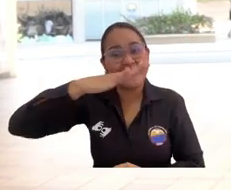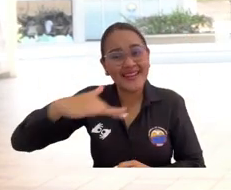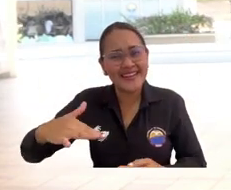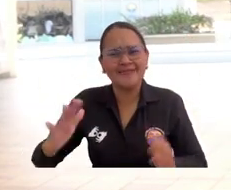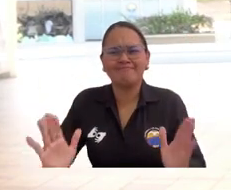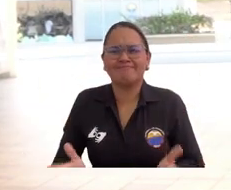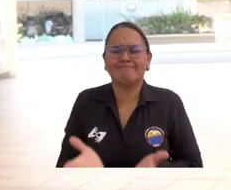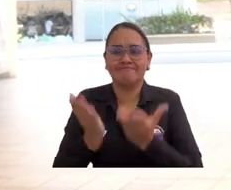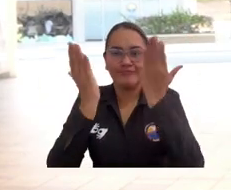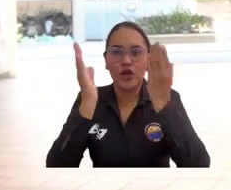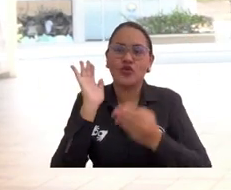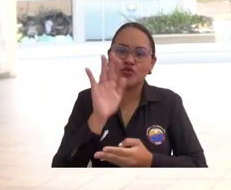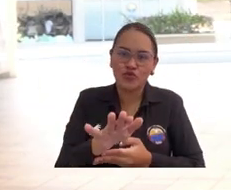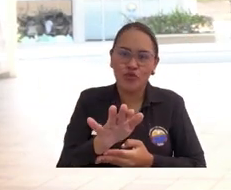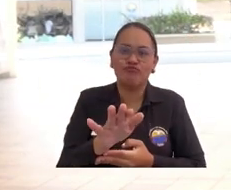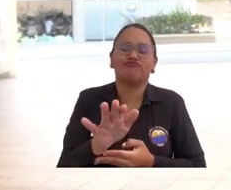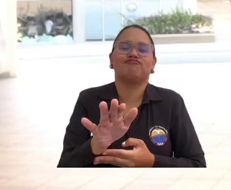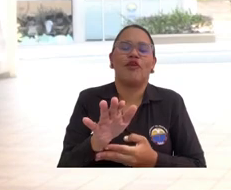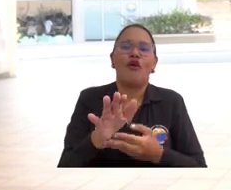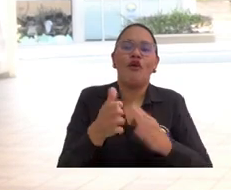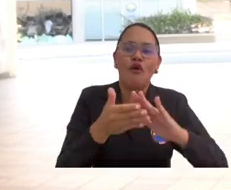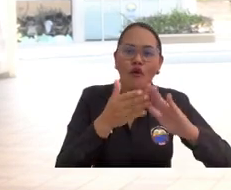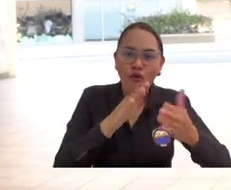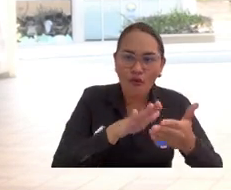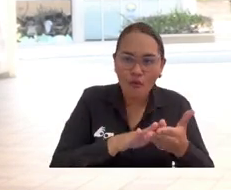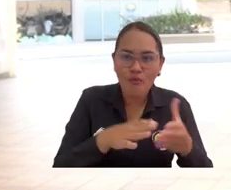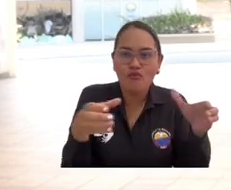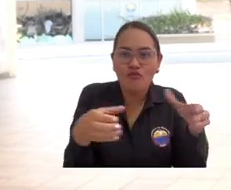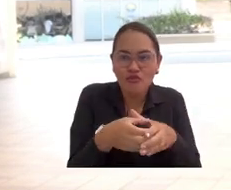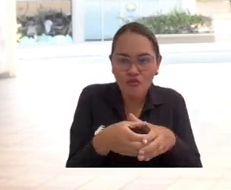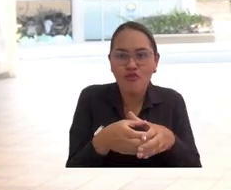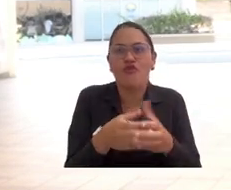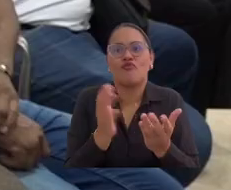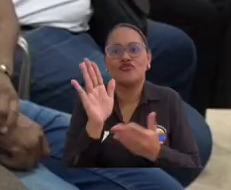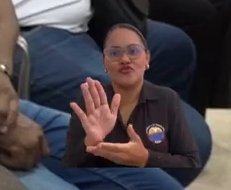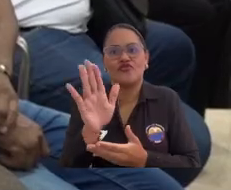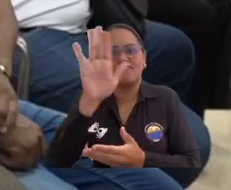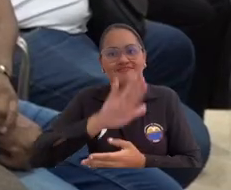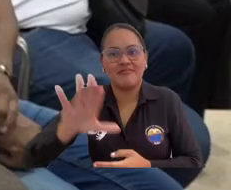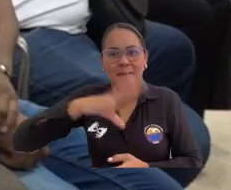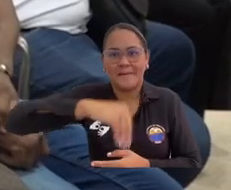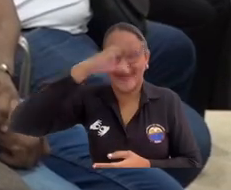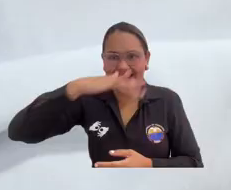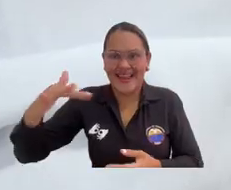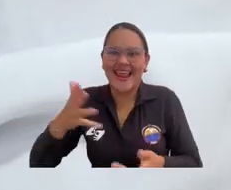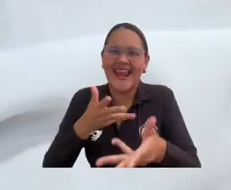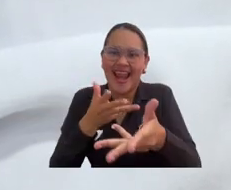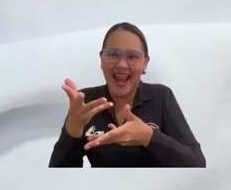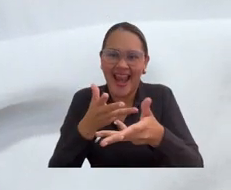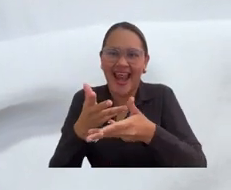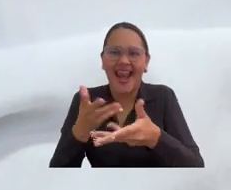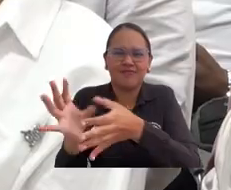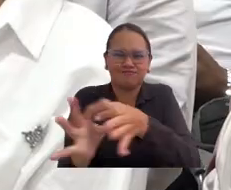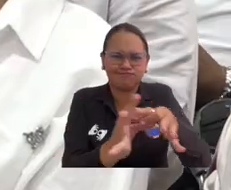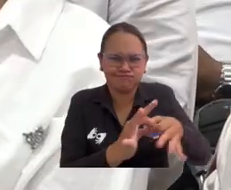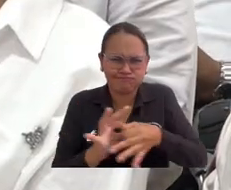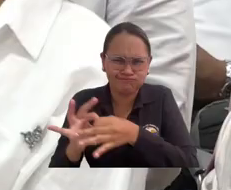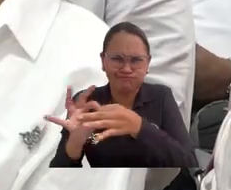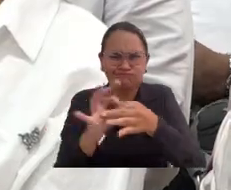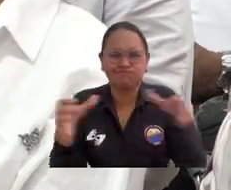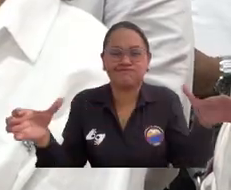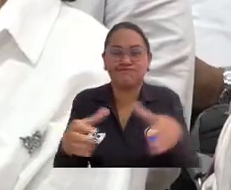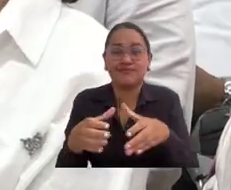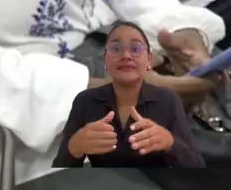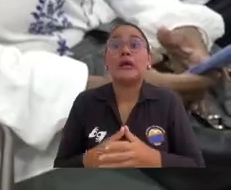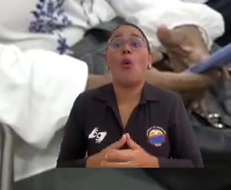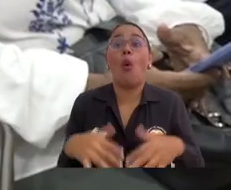una de las personas que hacen parte de la Junta de Acción Comunal y de los municipios del departamento. Alegría y satisfacción fue lo vivido entre los líderes comunales,